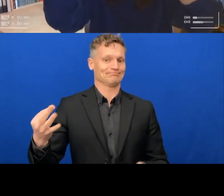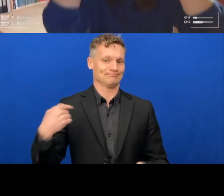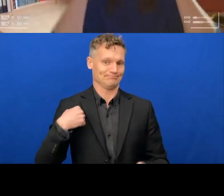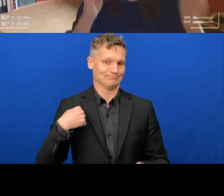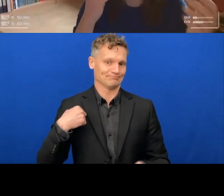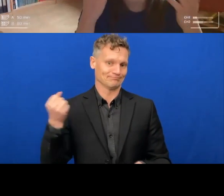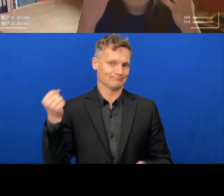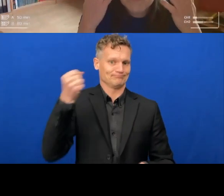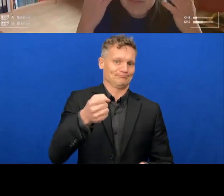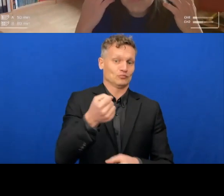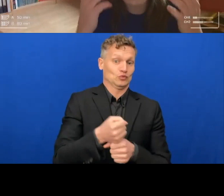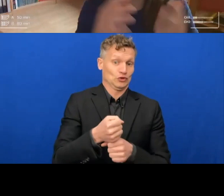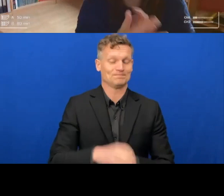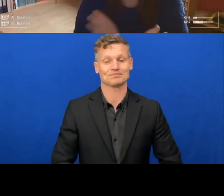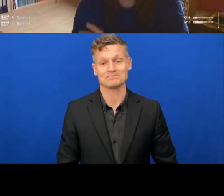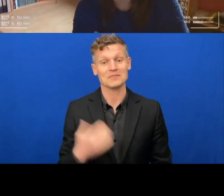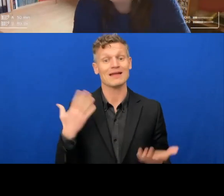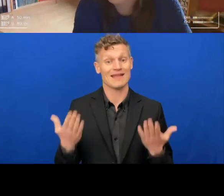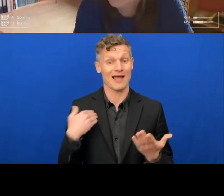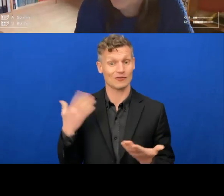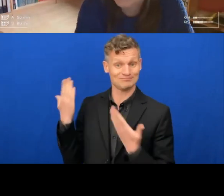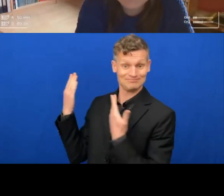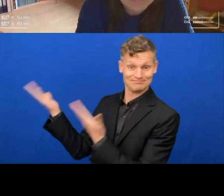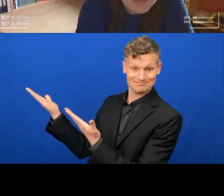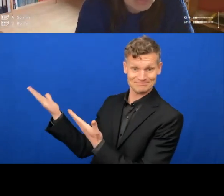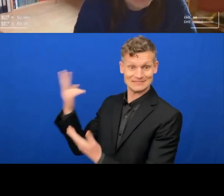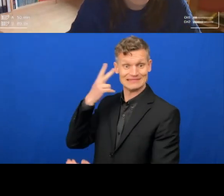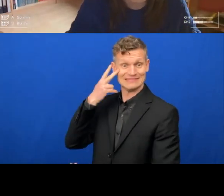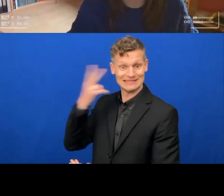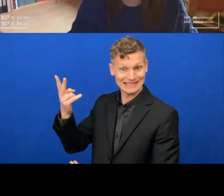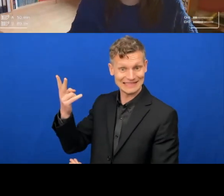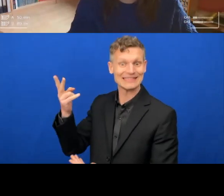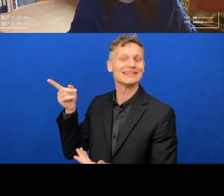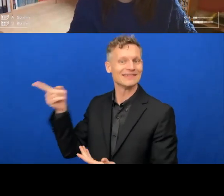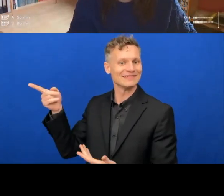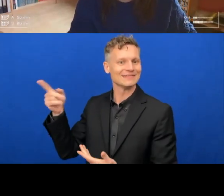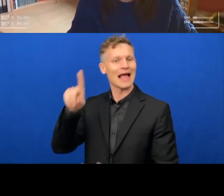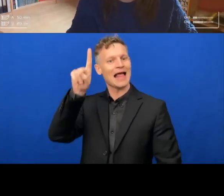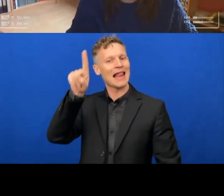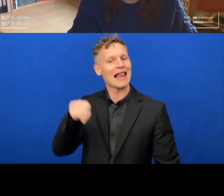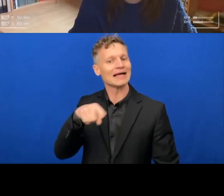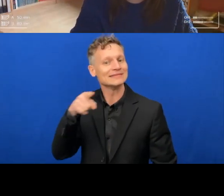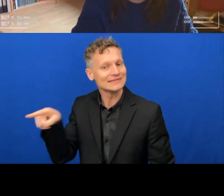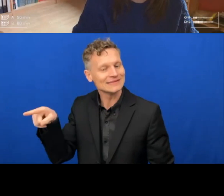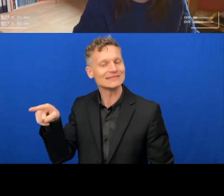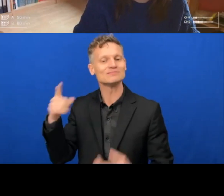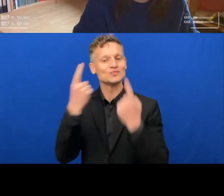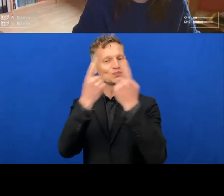mí me contrataron para encargarme de este programa. Entonces, les voy a mostrar